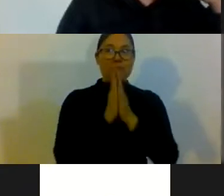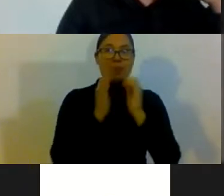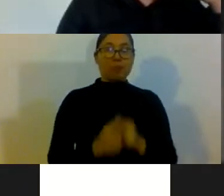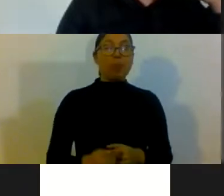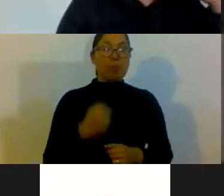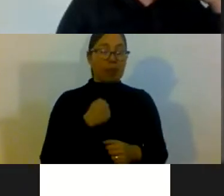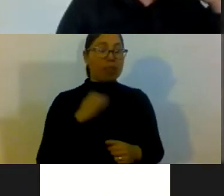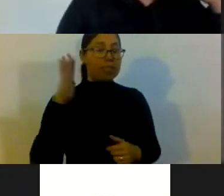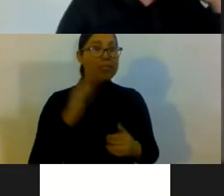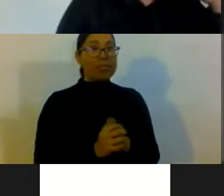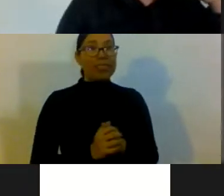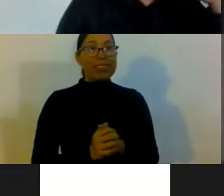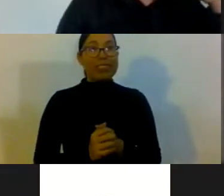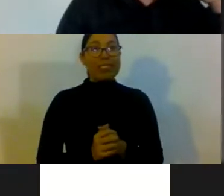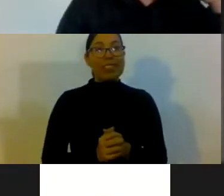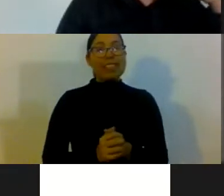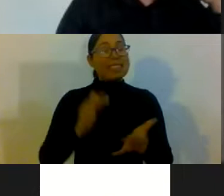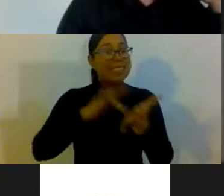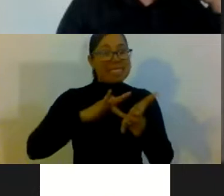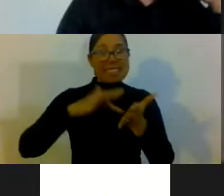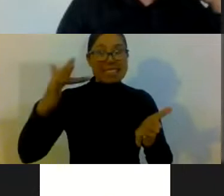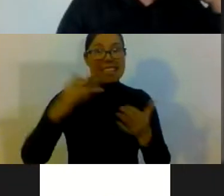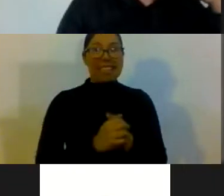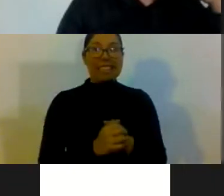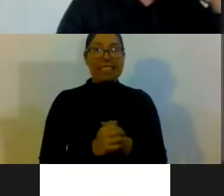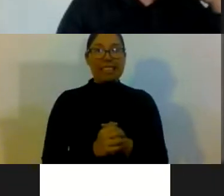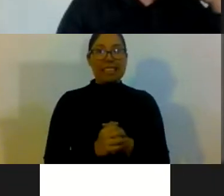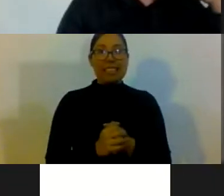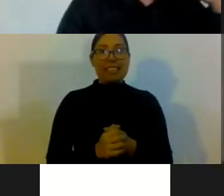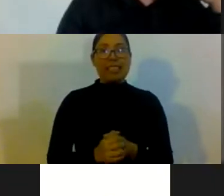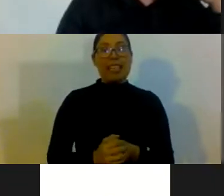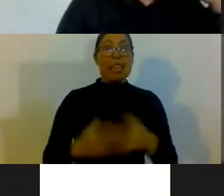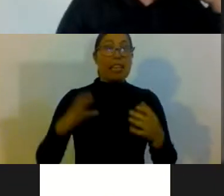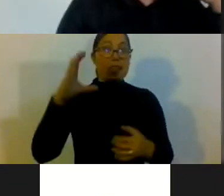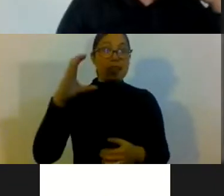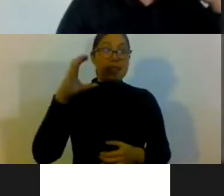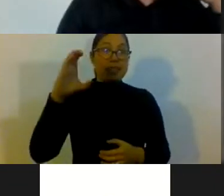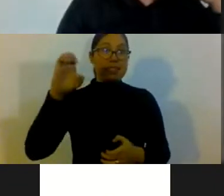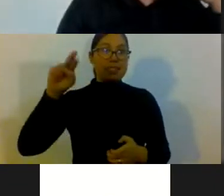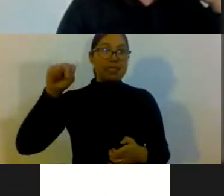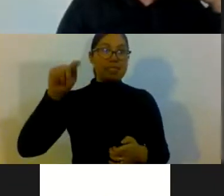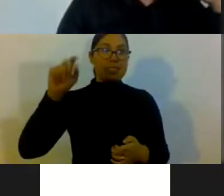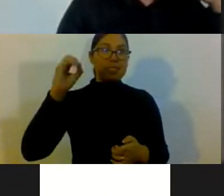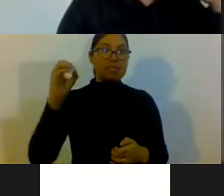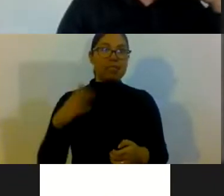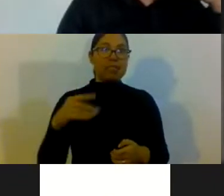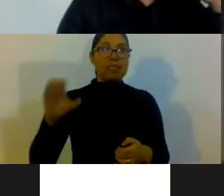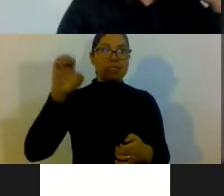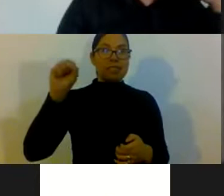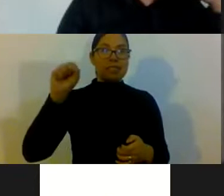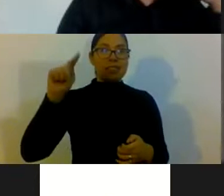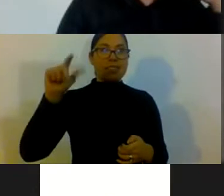colaboración desde el Centro Estatal de Fortalecimiento Familiar. Agradecerles muchísimo a todas las participantes, a todas las personas que